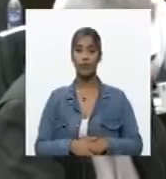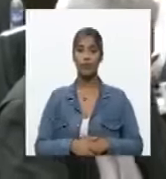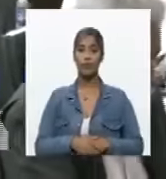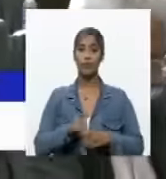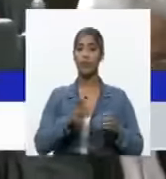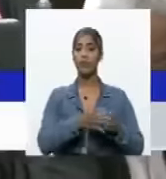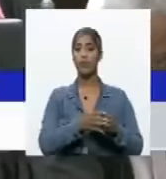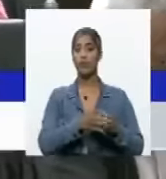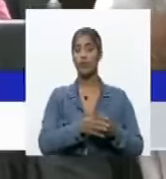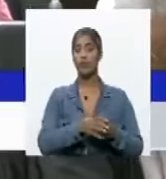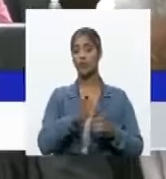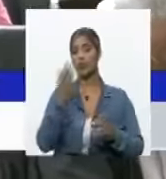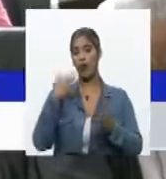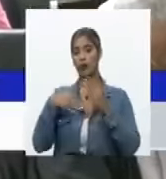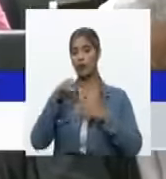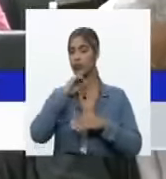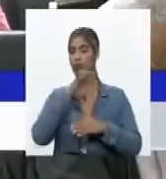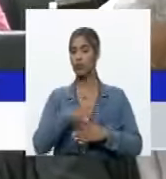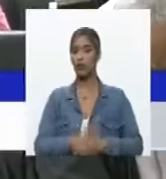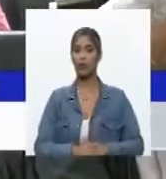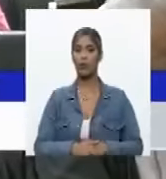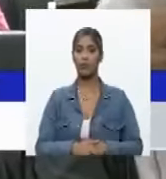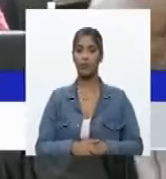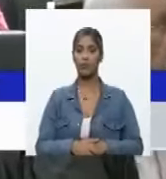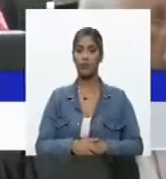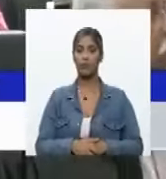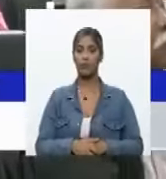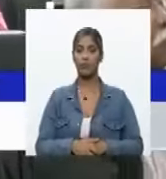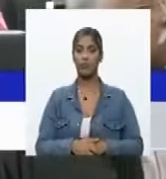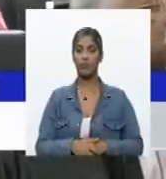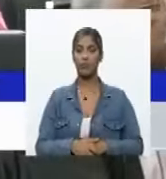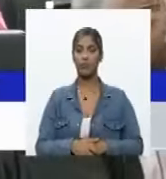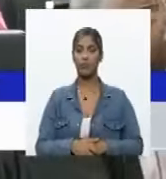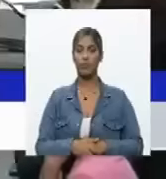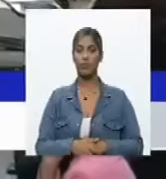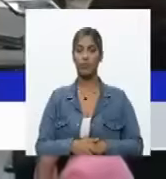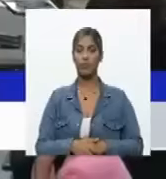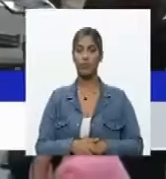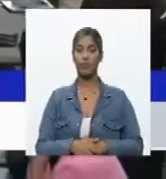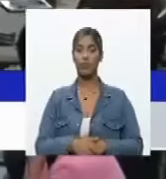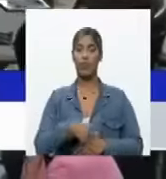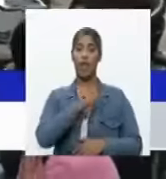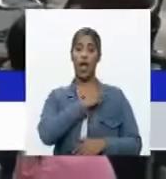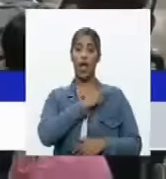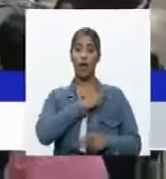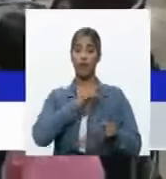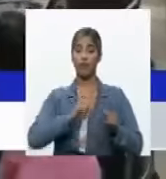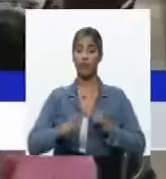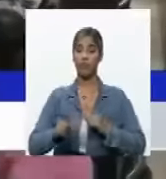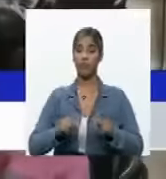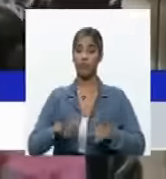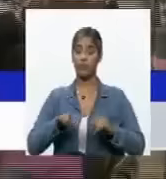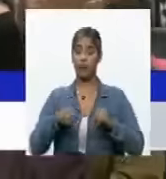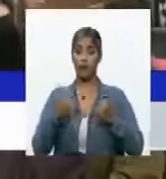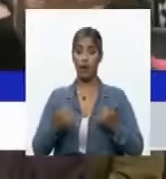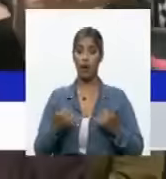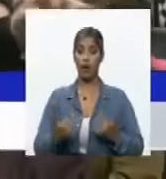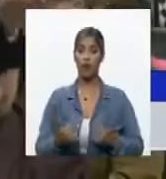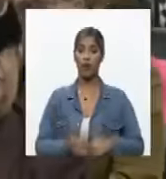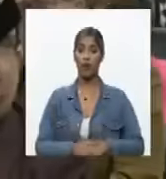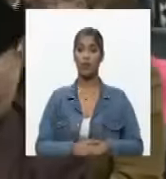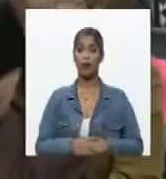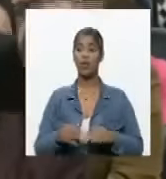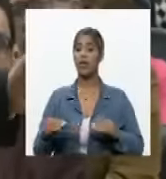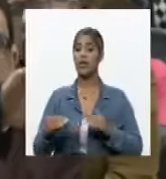de Antonio Páez, por la DICIN, por su jefe de operaciones en ese momento,